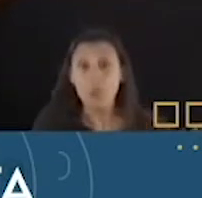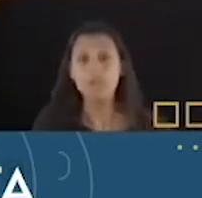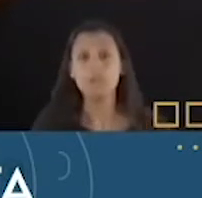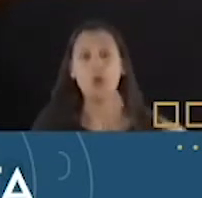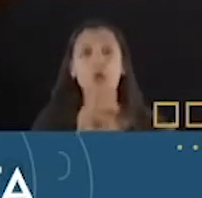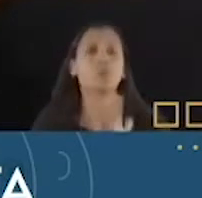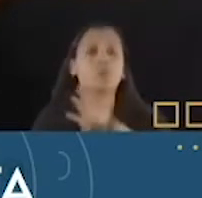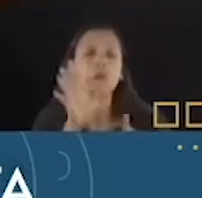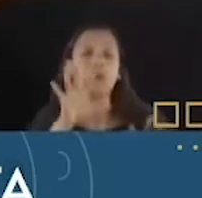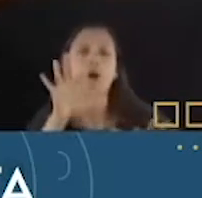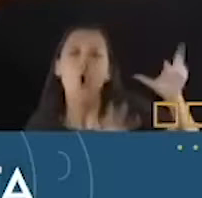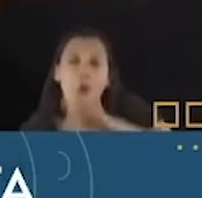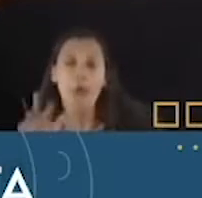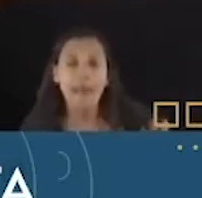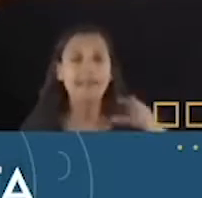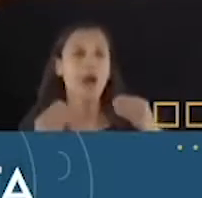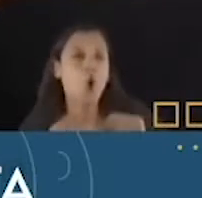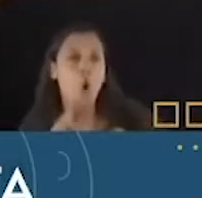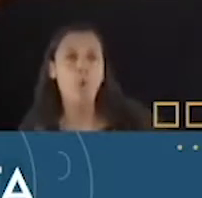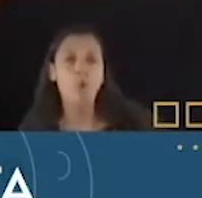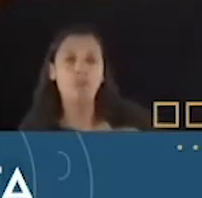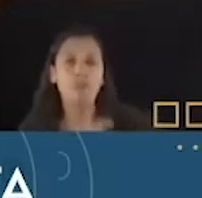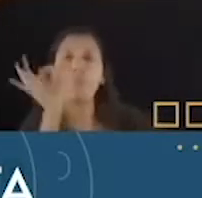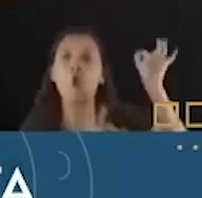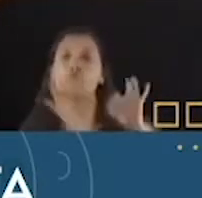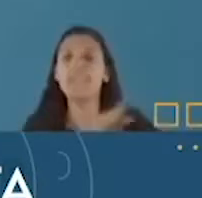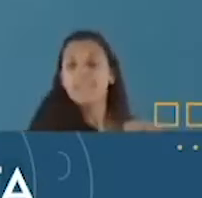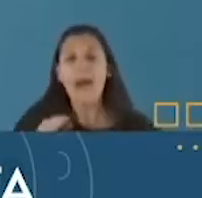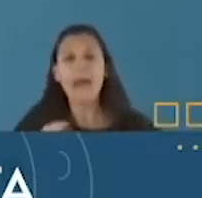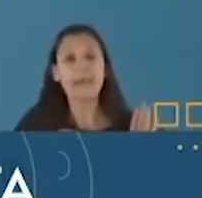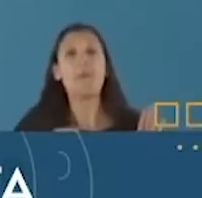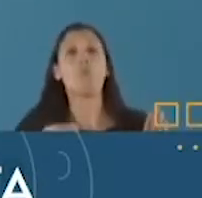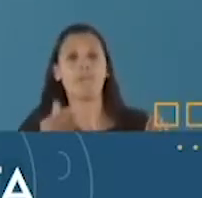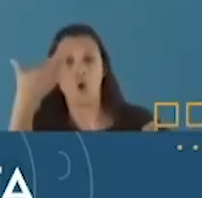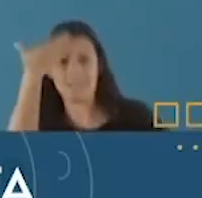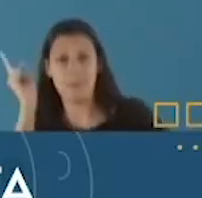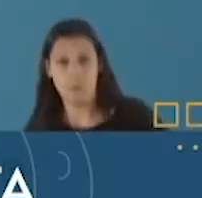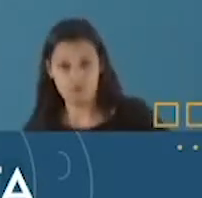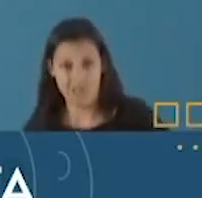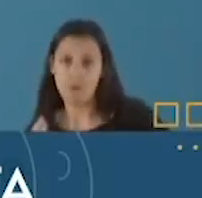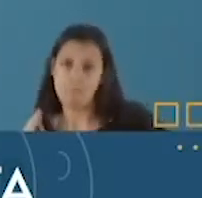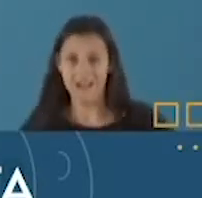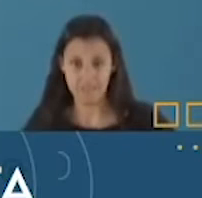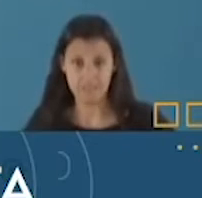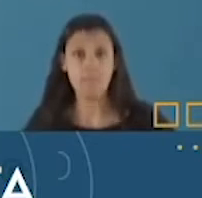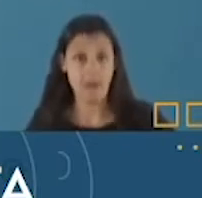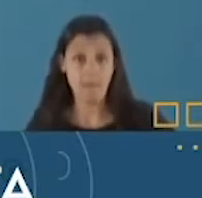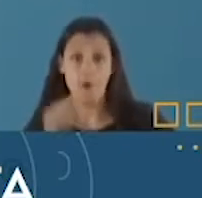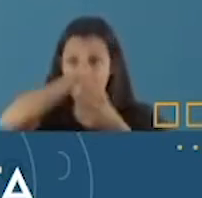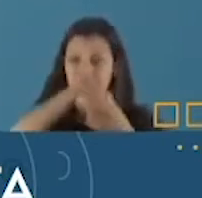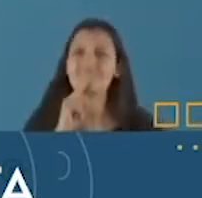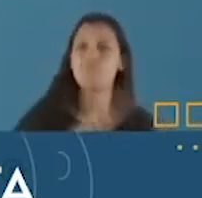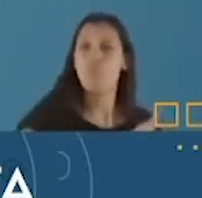de anunciar el acuerdo, iban a ser préstamos de organismos multilaterales, que iba a venir probablemente algo